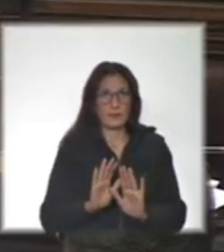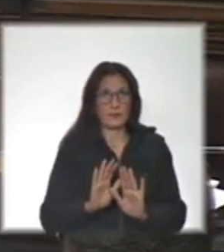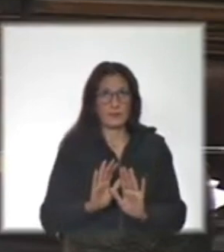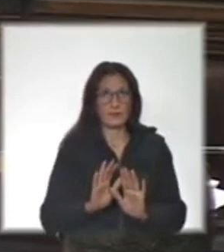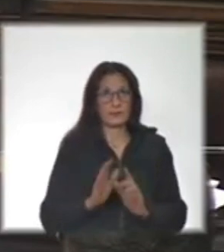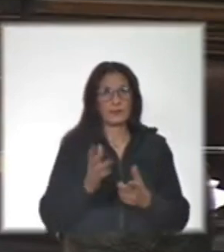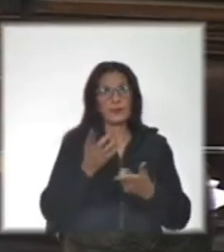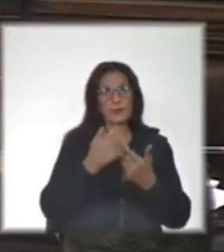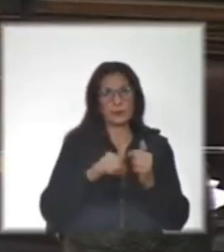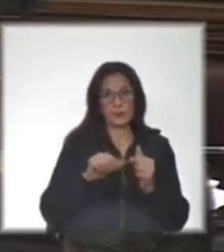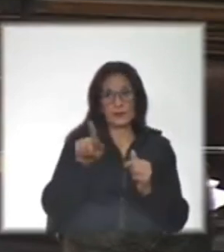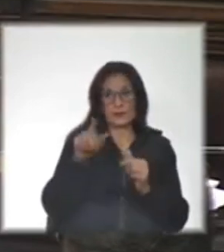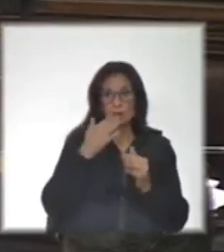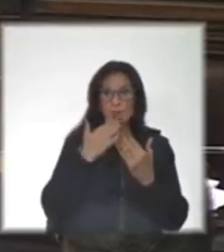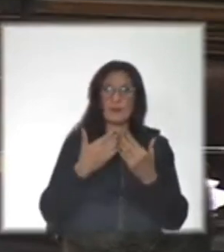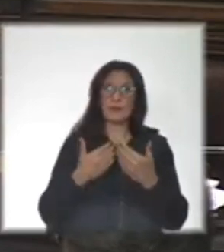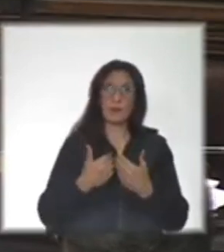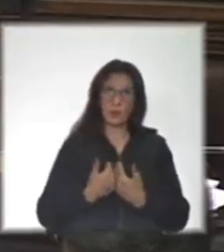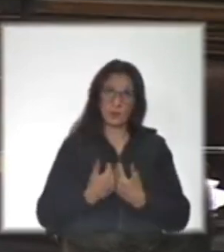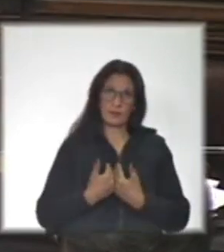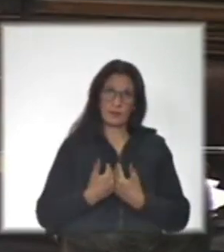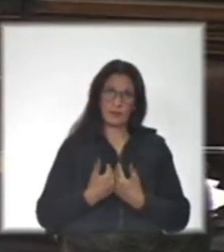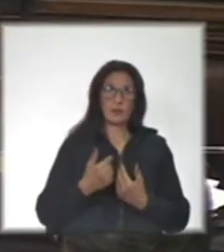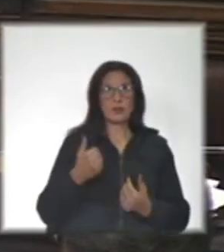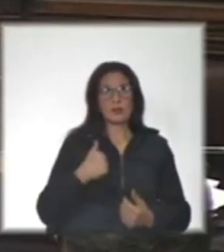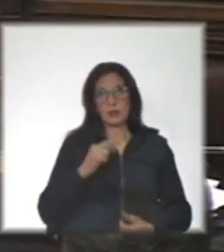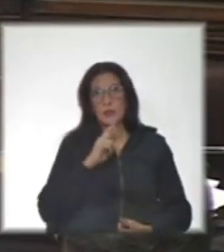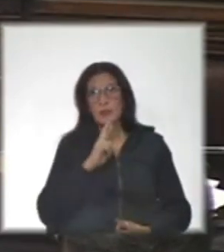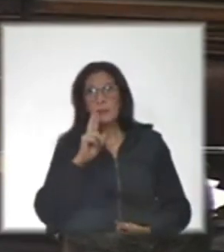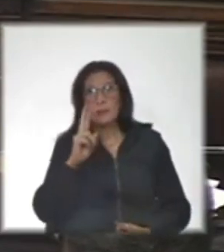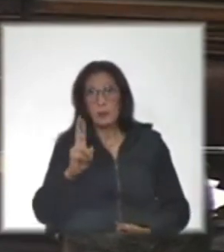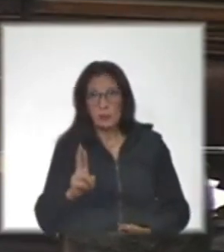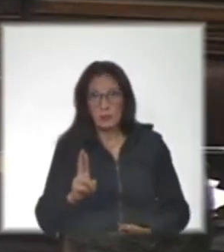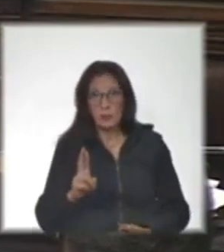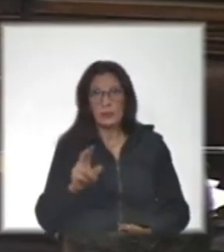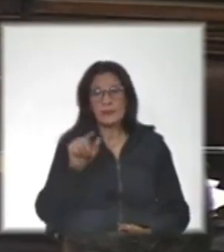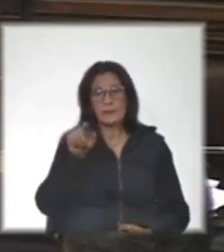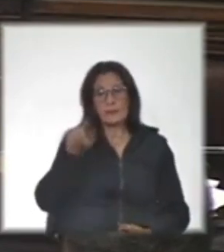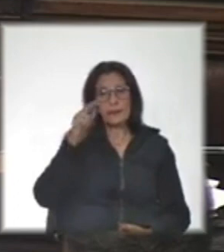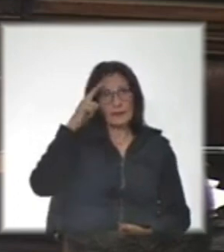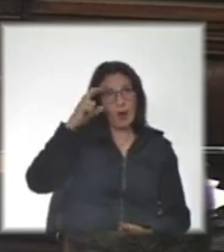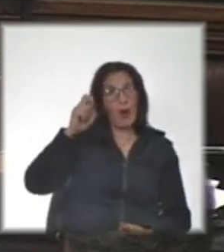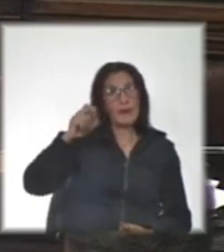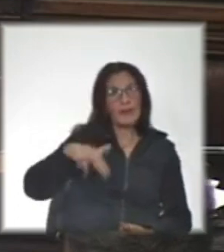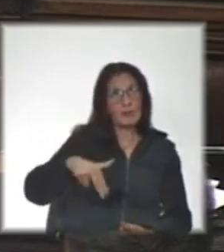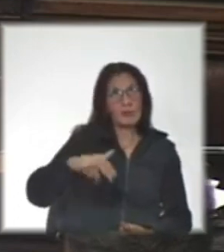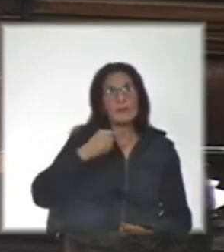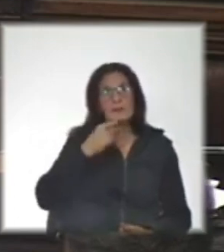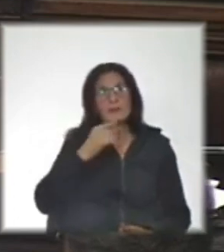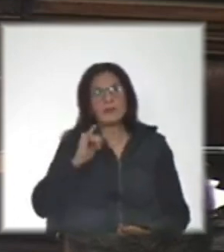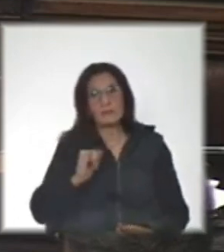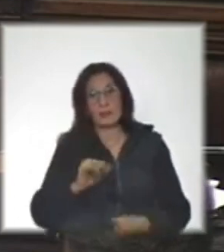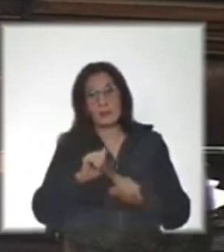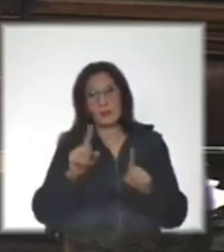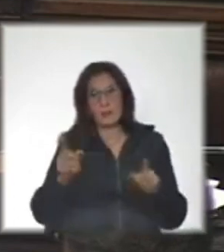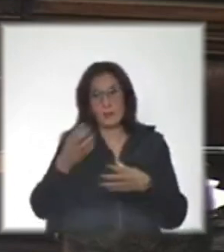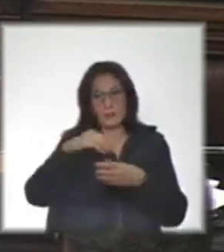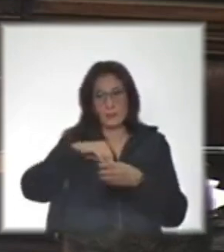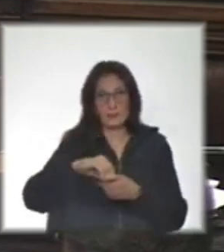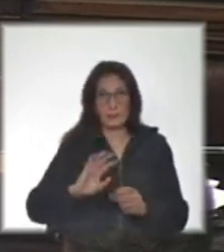Entonces yo, si tú me haces esa pregunta, yo te contesto si esa opinión tiene relevancia en la función.